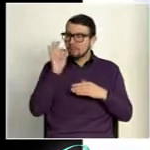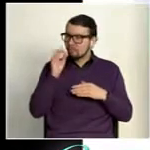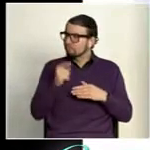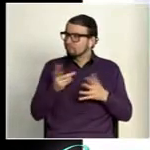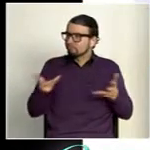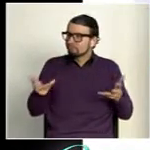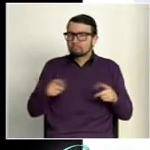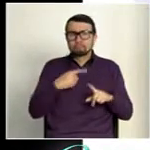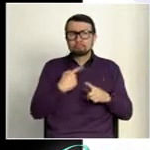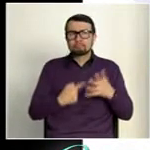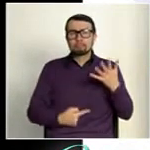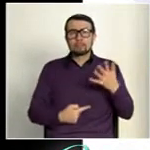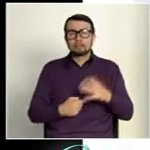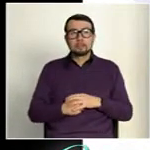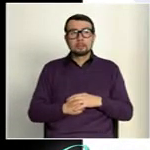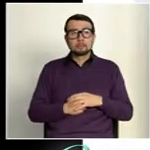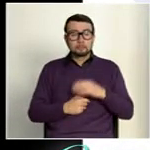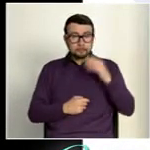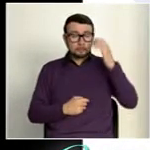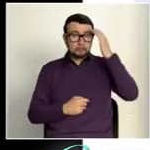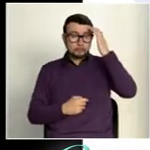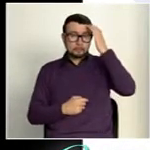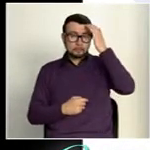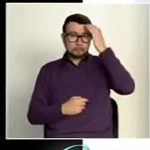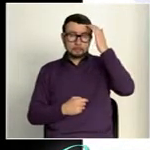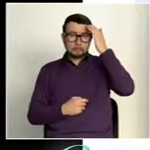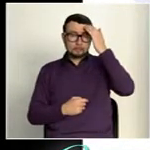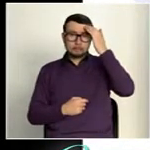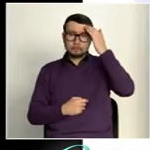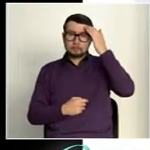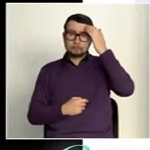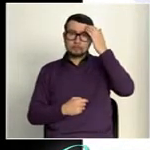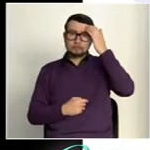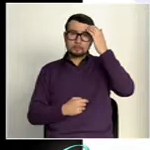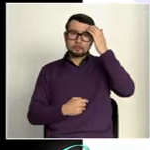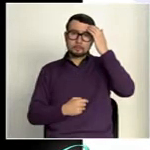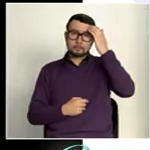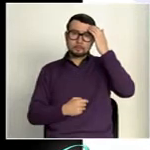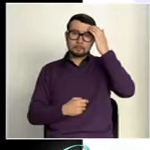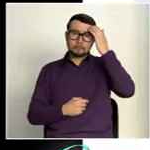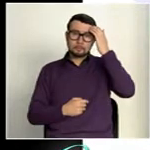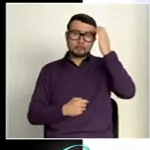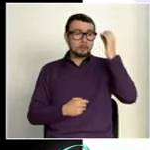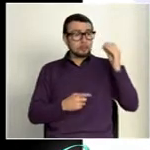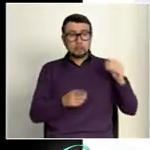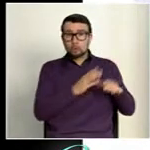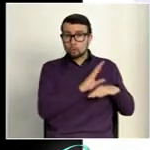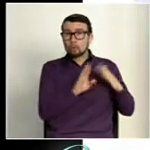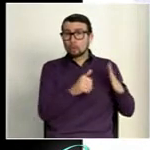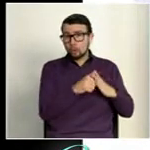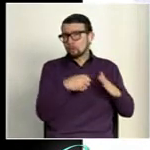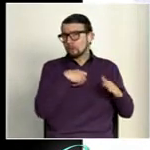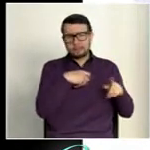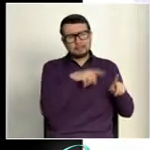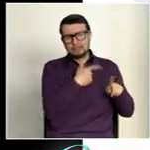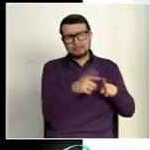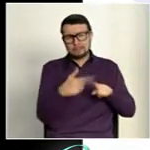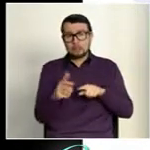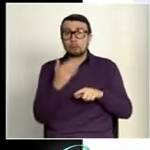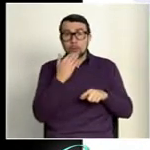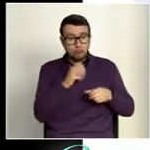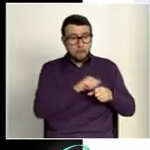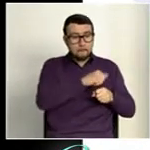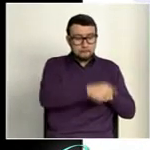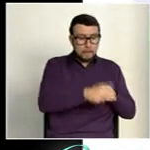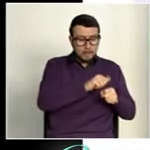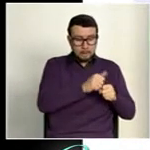todos esos elementos también tienen, ¿cómo se llama?, diferentes constituciones psicofísicas. Digamos, los bananos